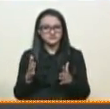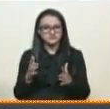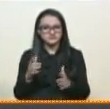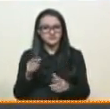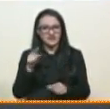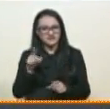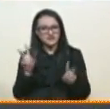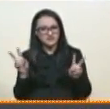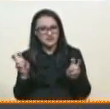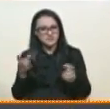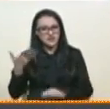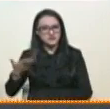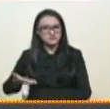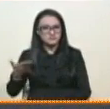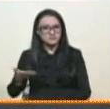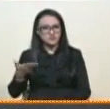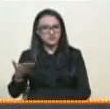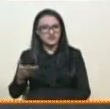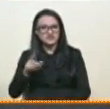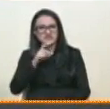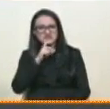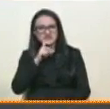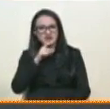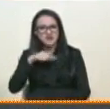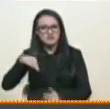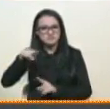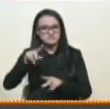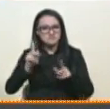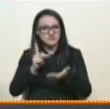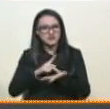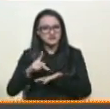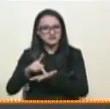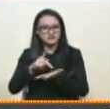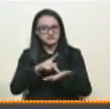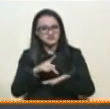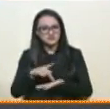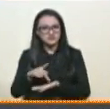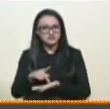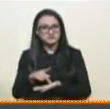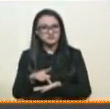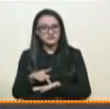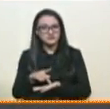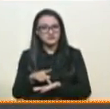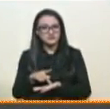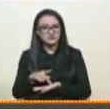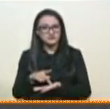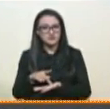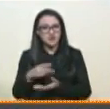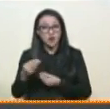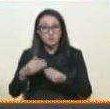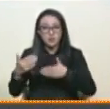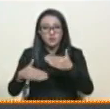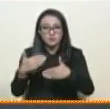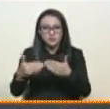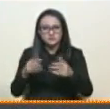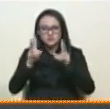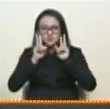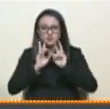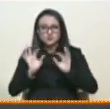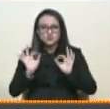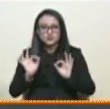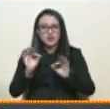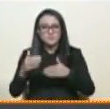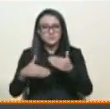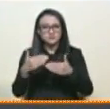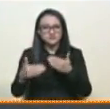punto, ¿no?, que es importante? ¿Quiénes participaron, como usted bien lo comenta? ¿Cómo se hace ese proceso incluso de depuración del registro